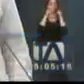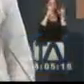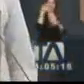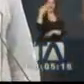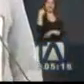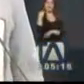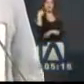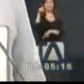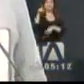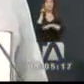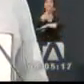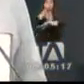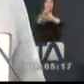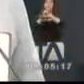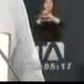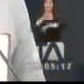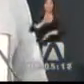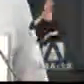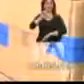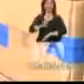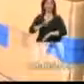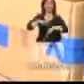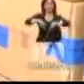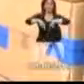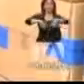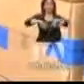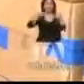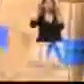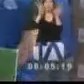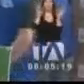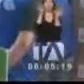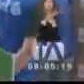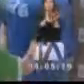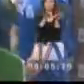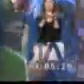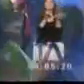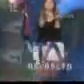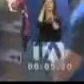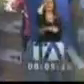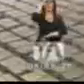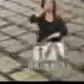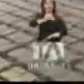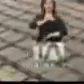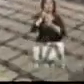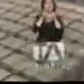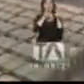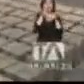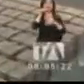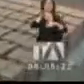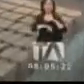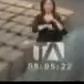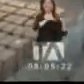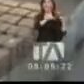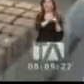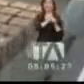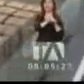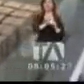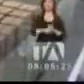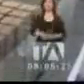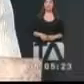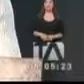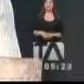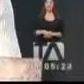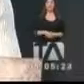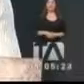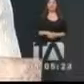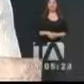el director de logística del Consejo Nacional Electoral confirmó cómo funciona la custodia de militares, que dijo no entran, y la de inteligencia militar.